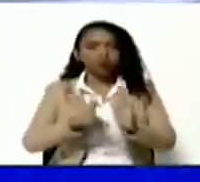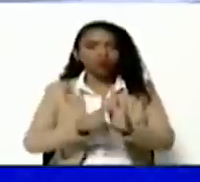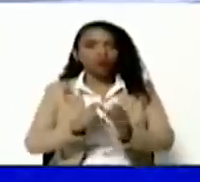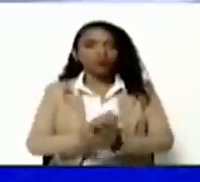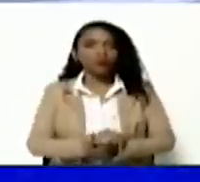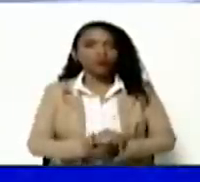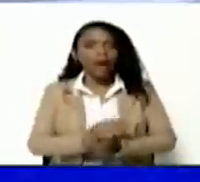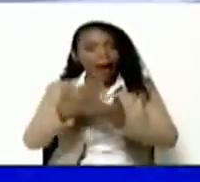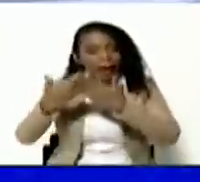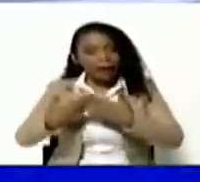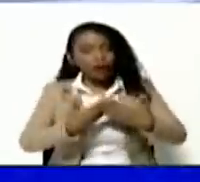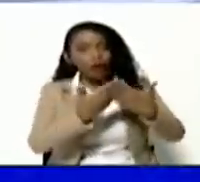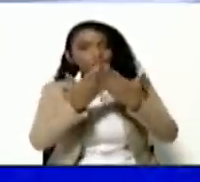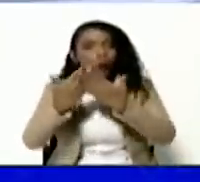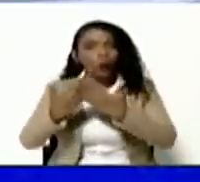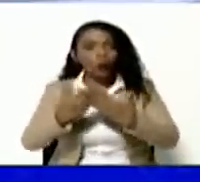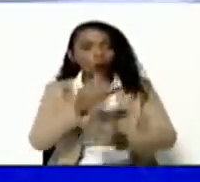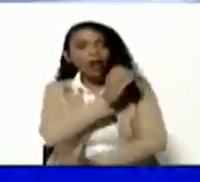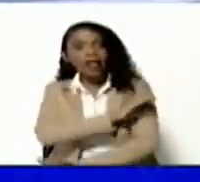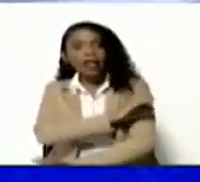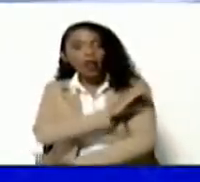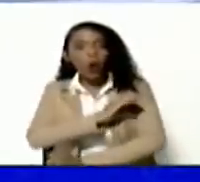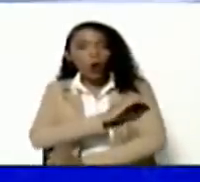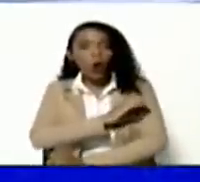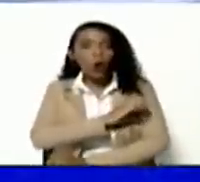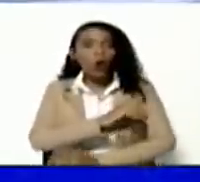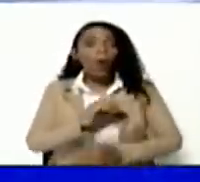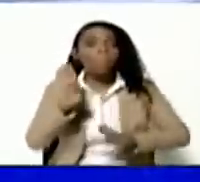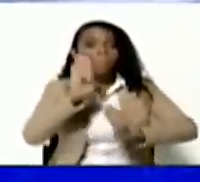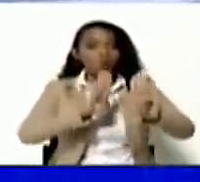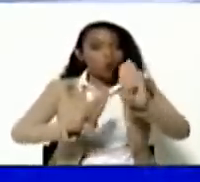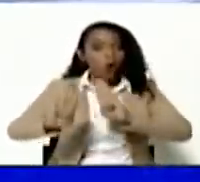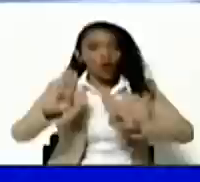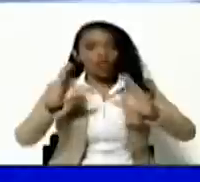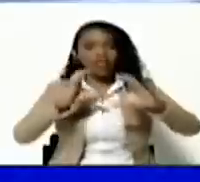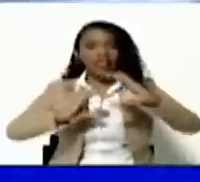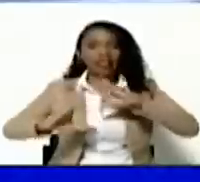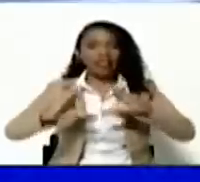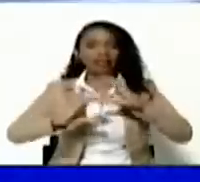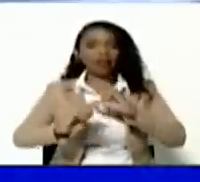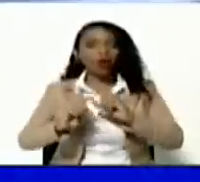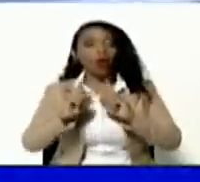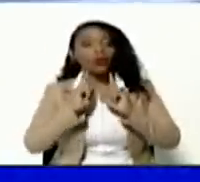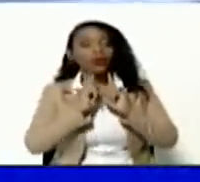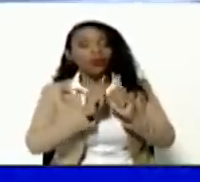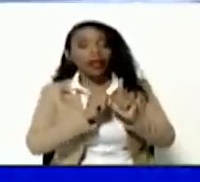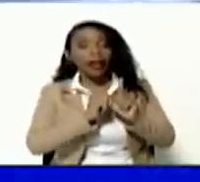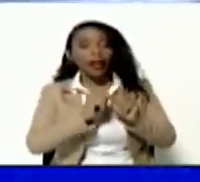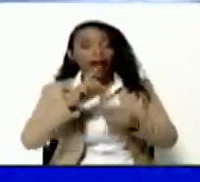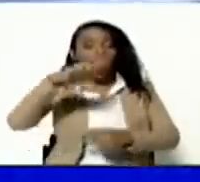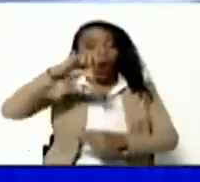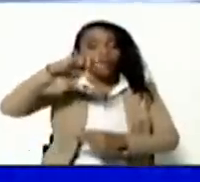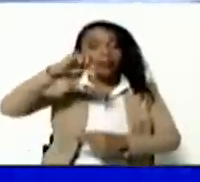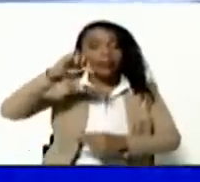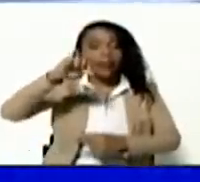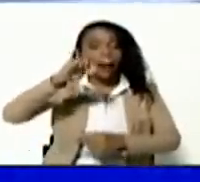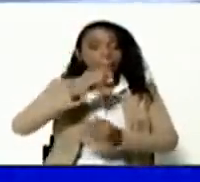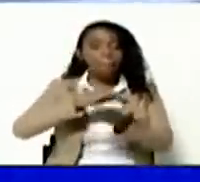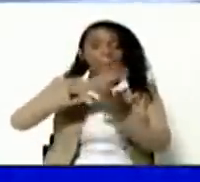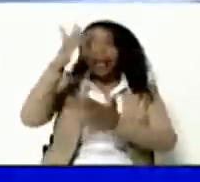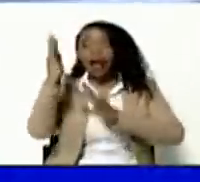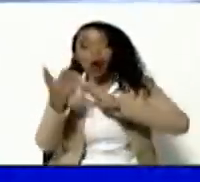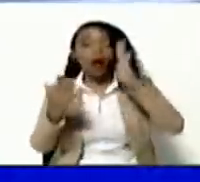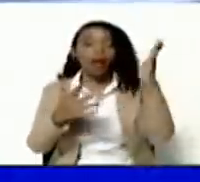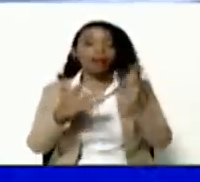el estudio clínico científico biológico de las góticas milagrosas